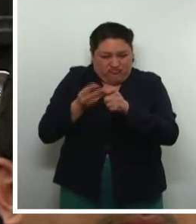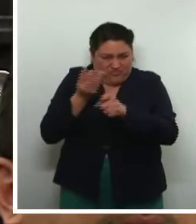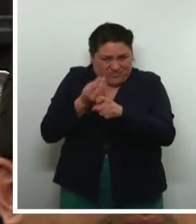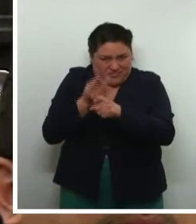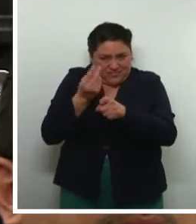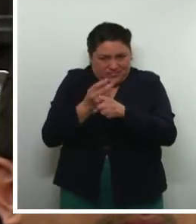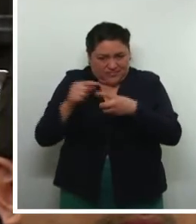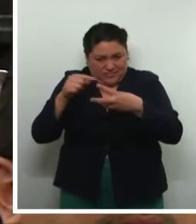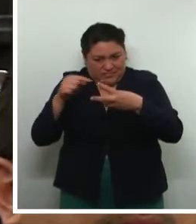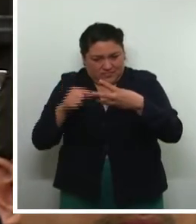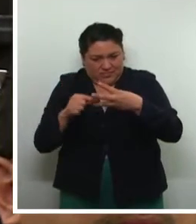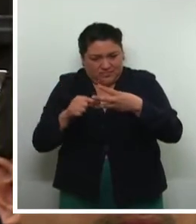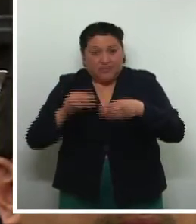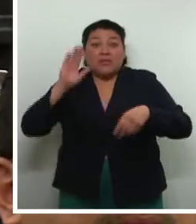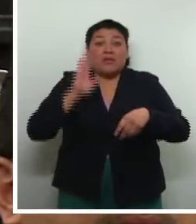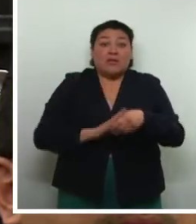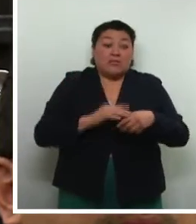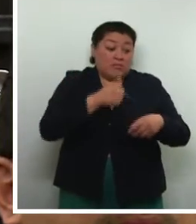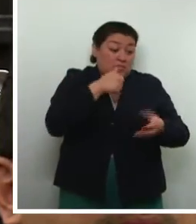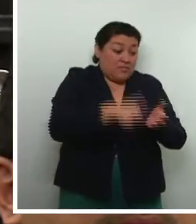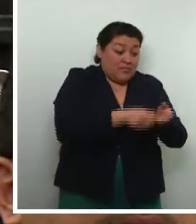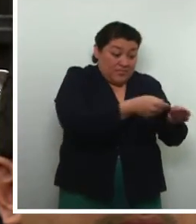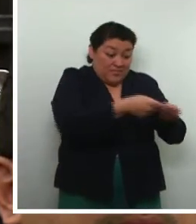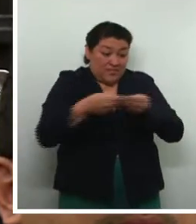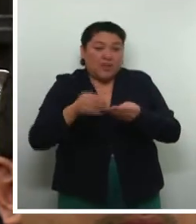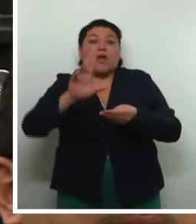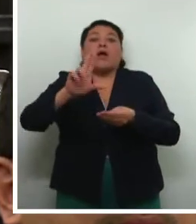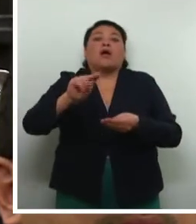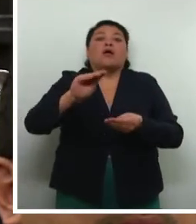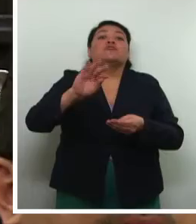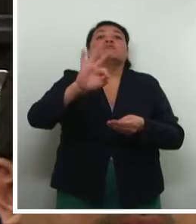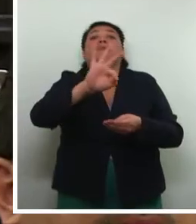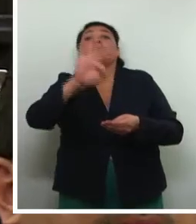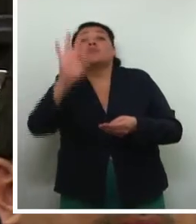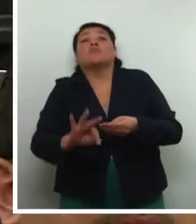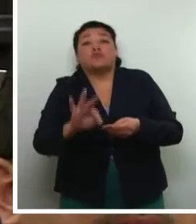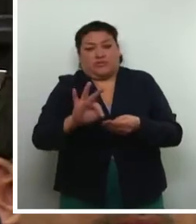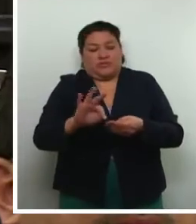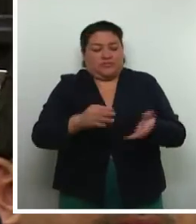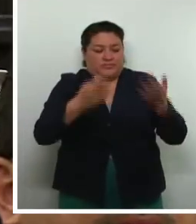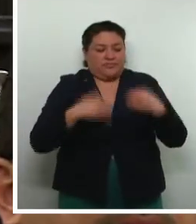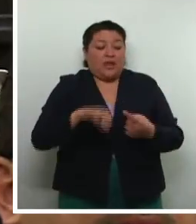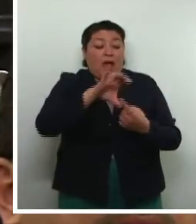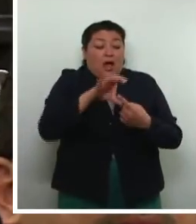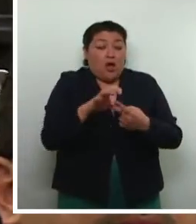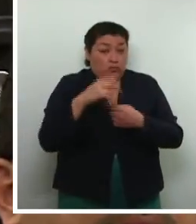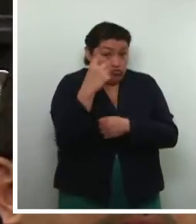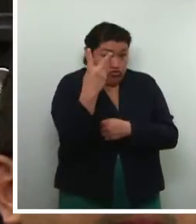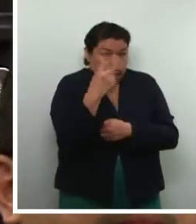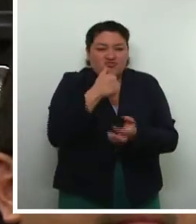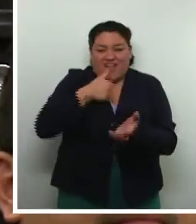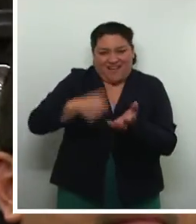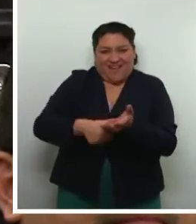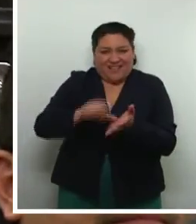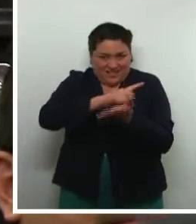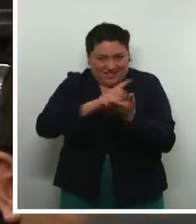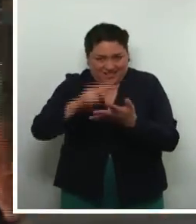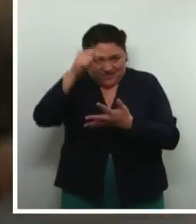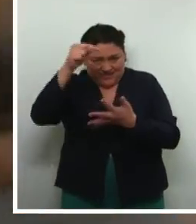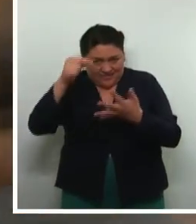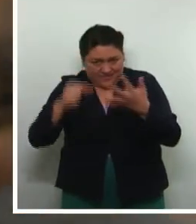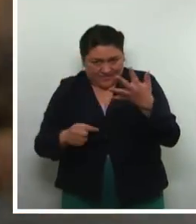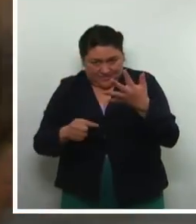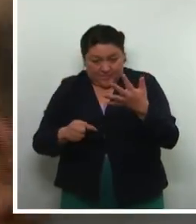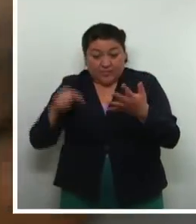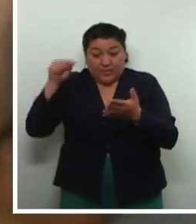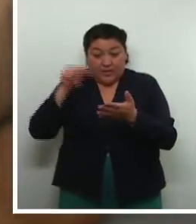decir, se aprobó más del 80% de lo que tenía que ver con la comisión 1. De la comisión 2, es decir, de la Carta de Derechos,